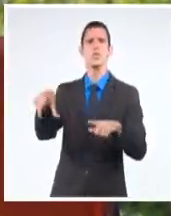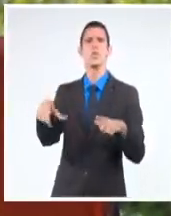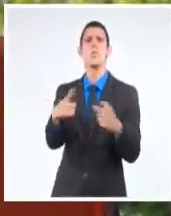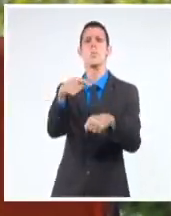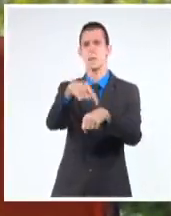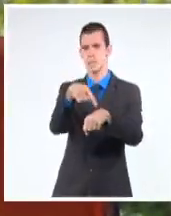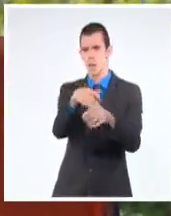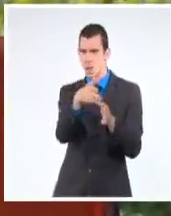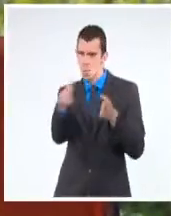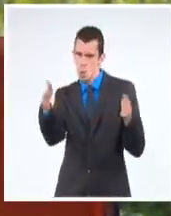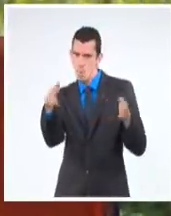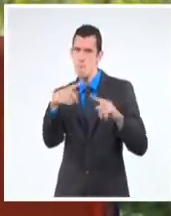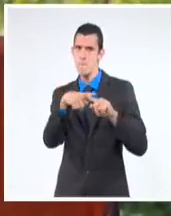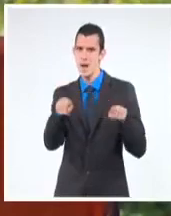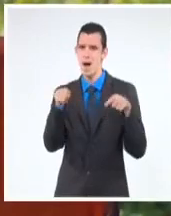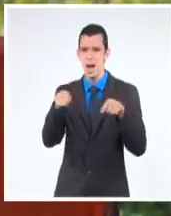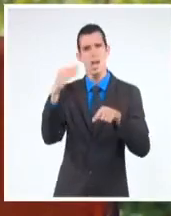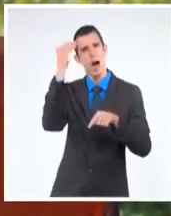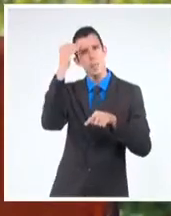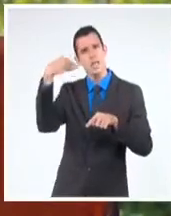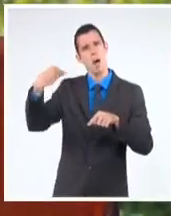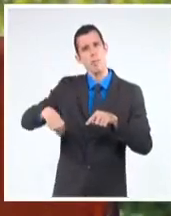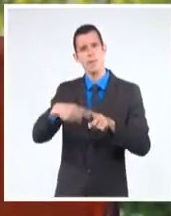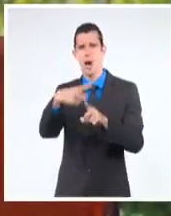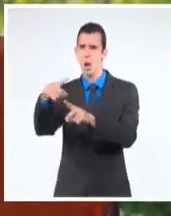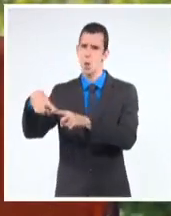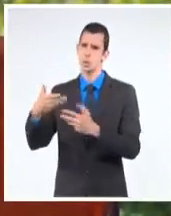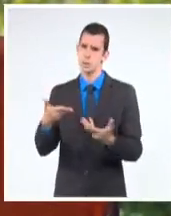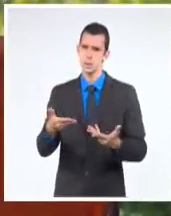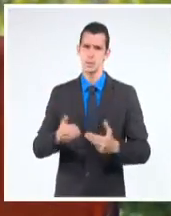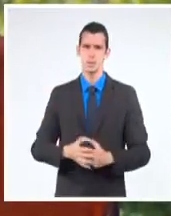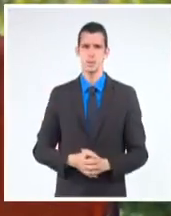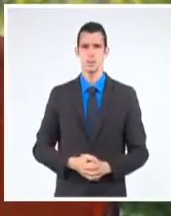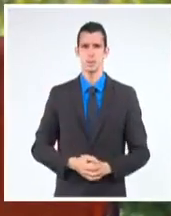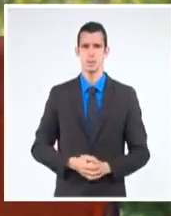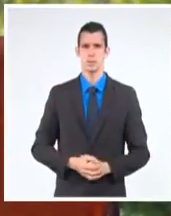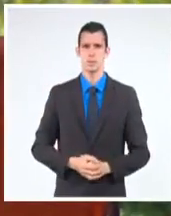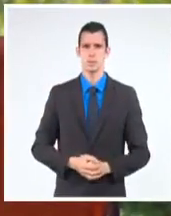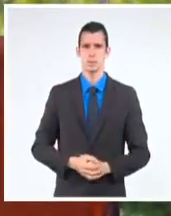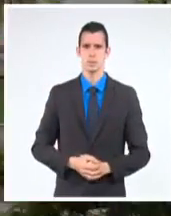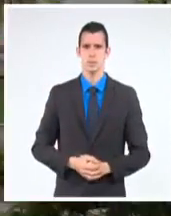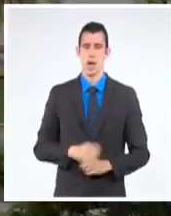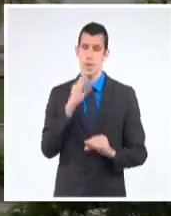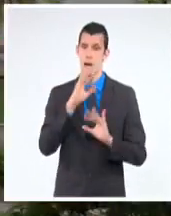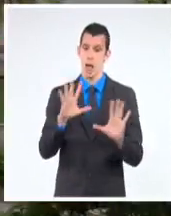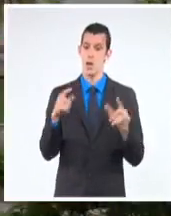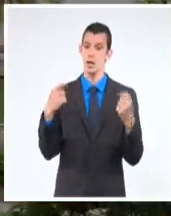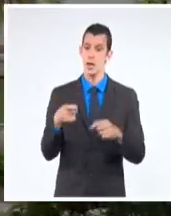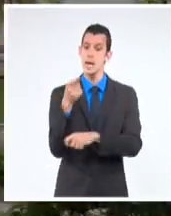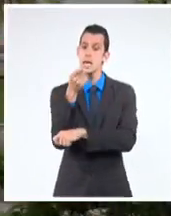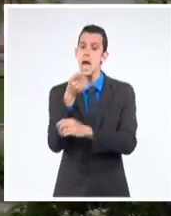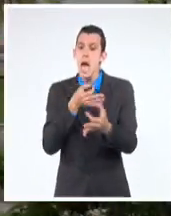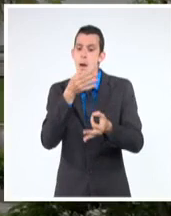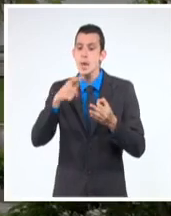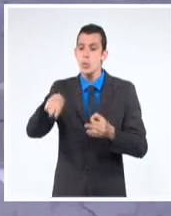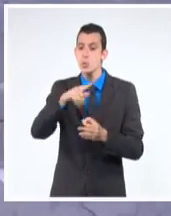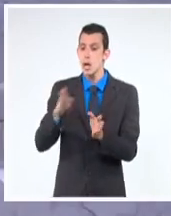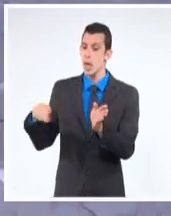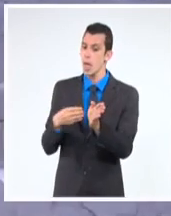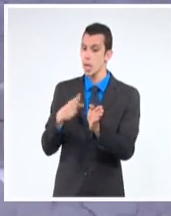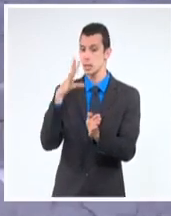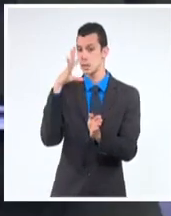humanista y un proceso de educación penitenciaria donde prevalece la observancia estricta de las leyes. En Cuba, el